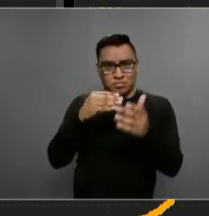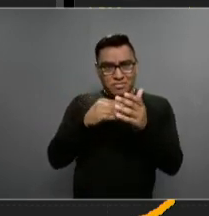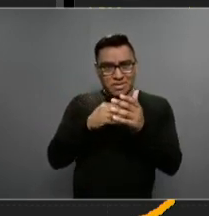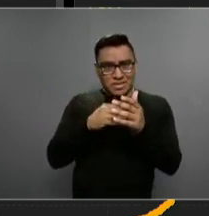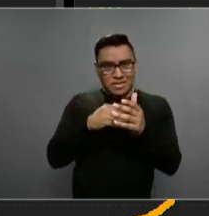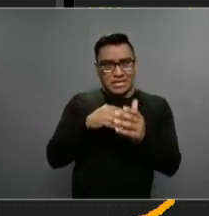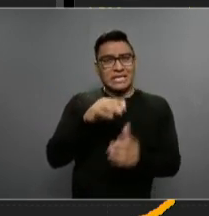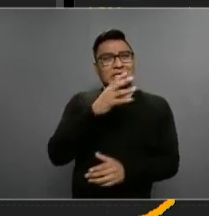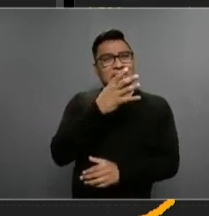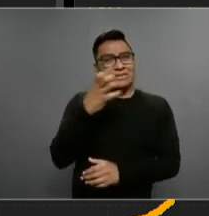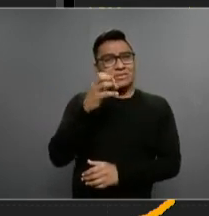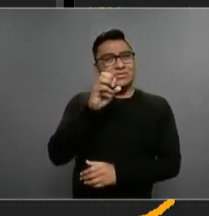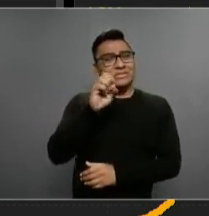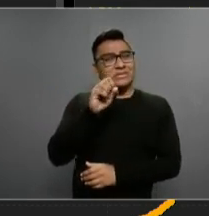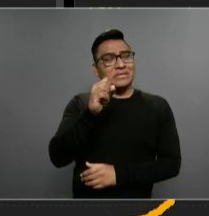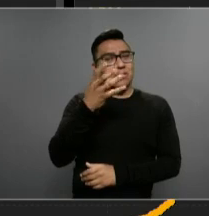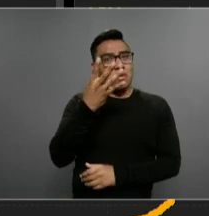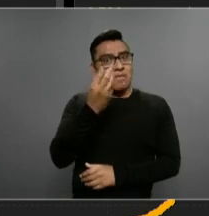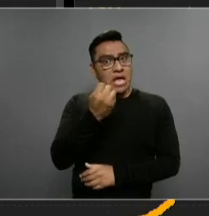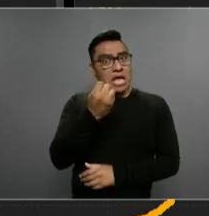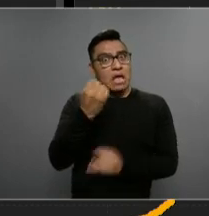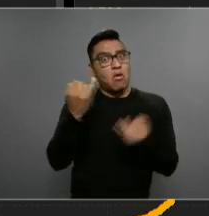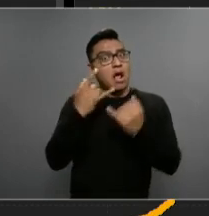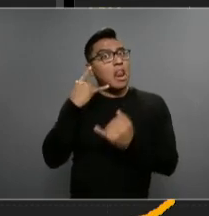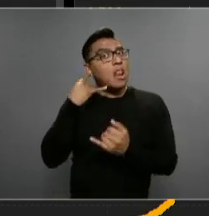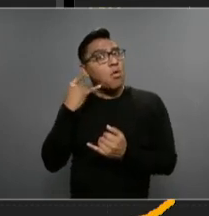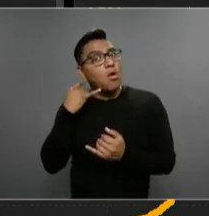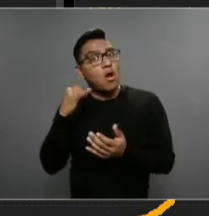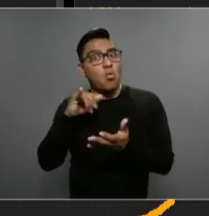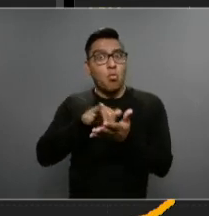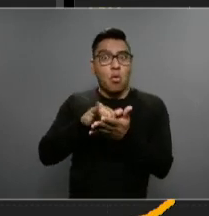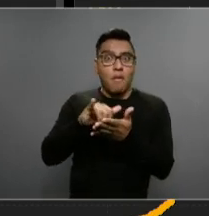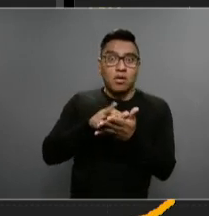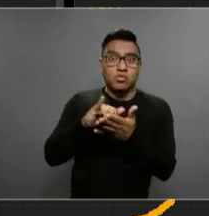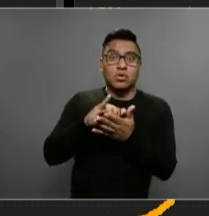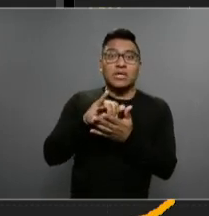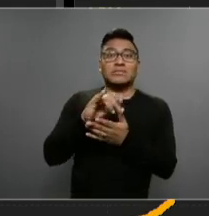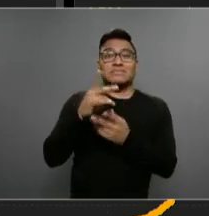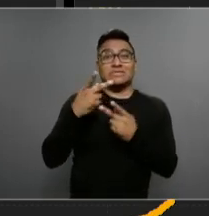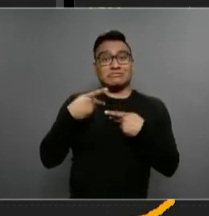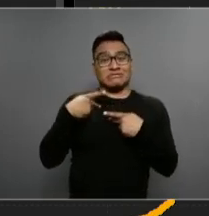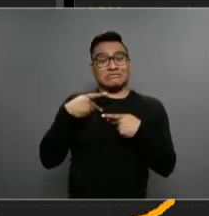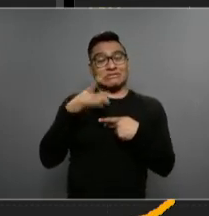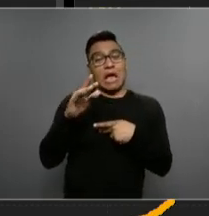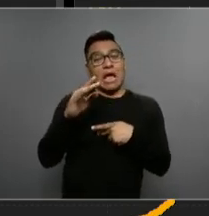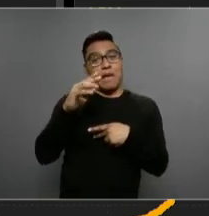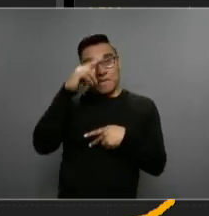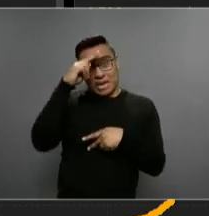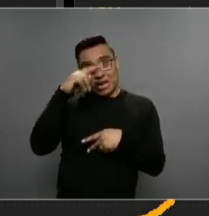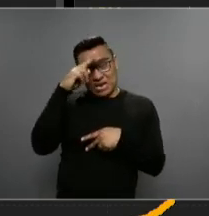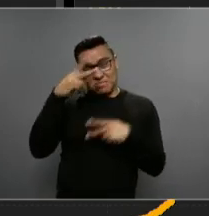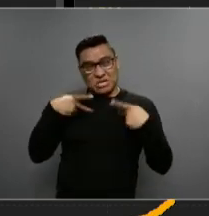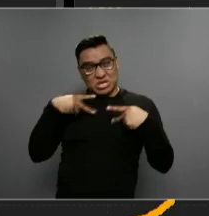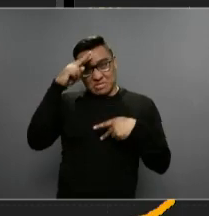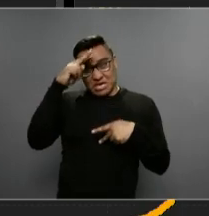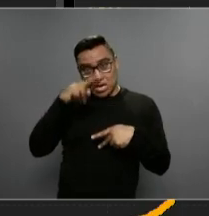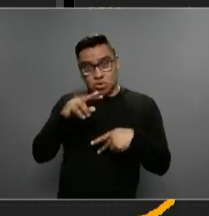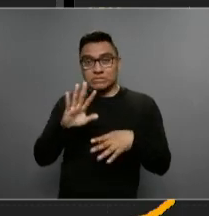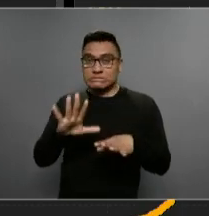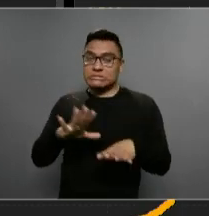4,569. Mira, California, como Nueva York, son de los estados que tienen más mexicanos. Sí. Más comunidad